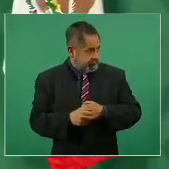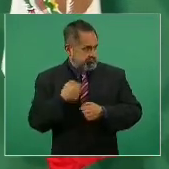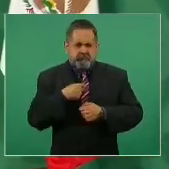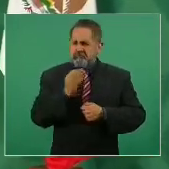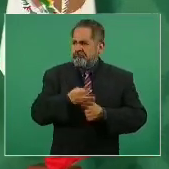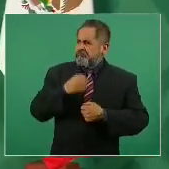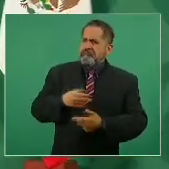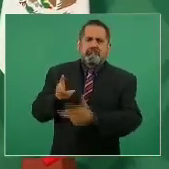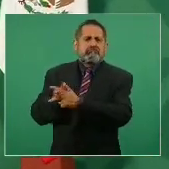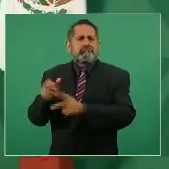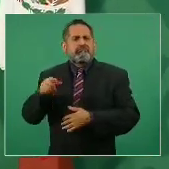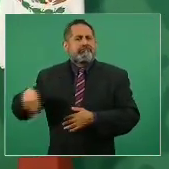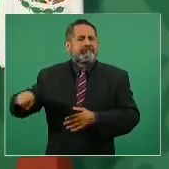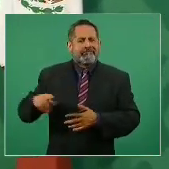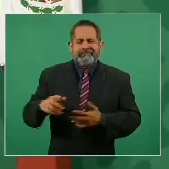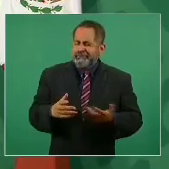antes